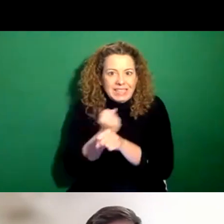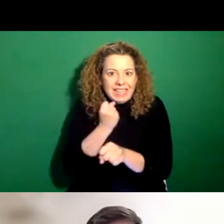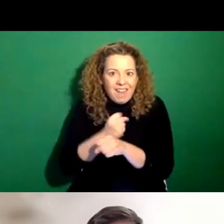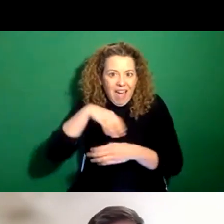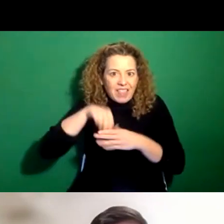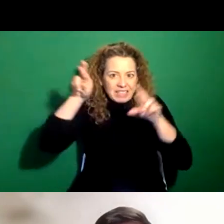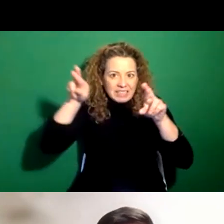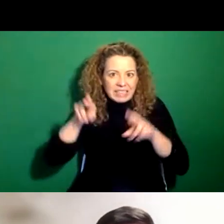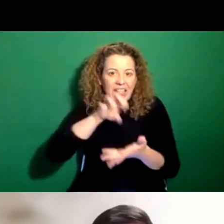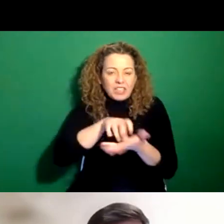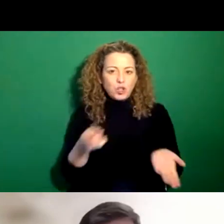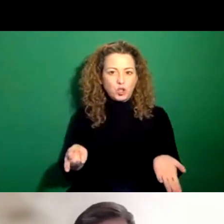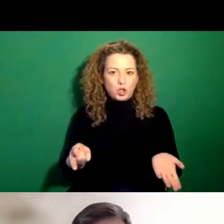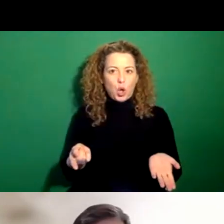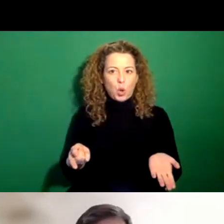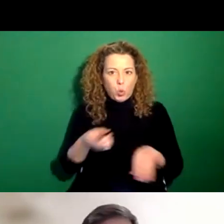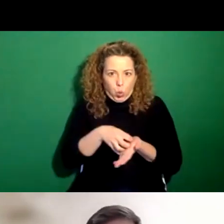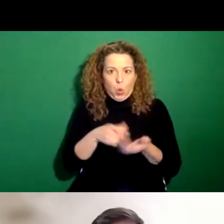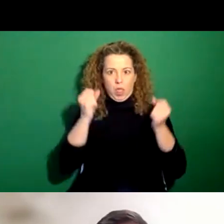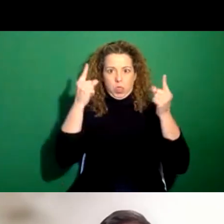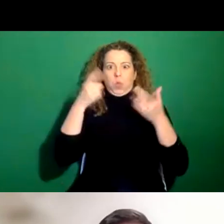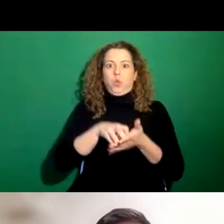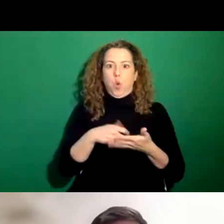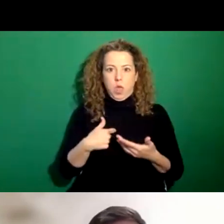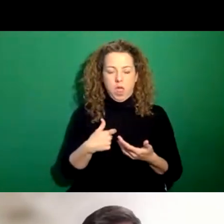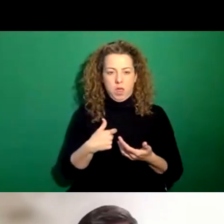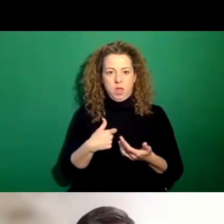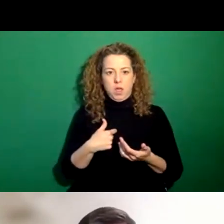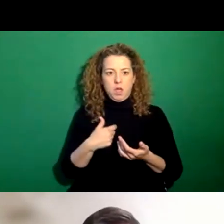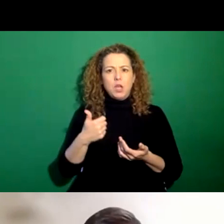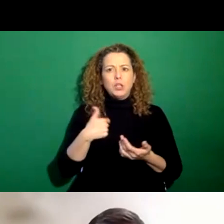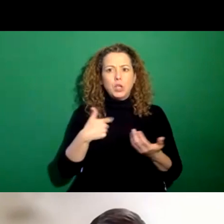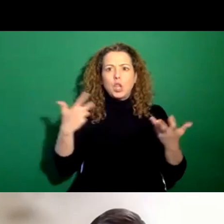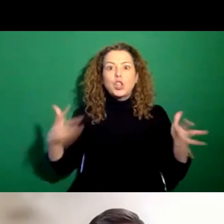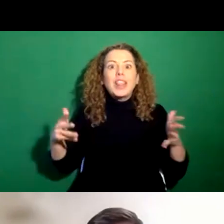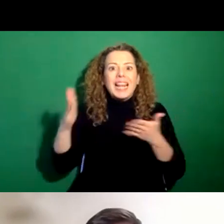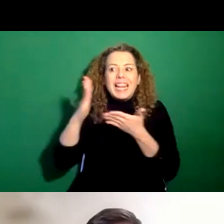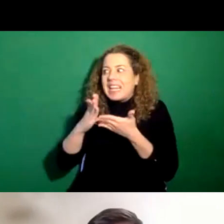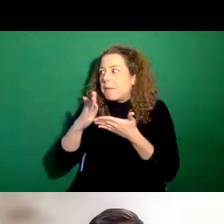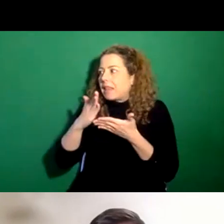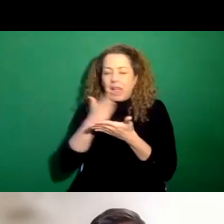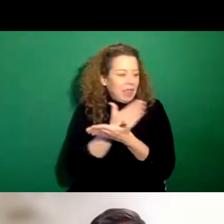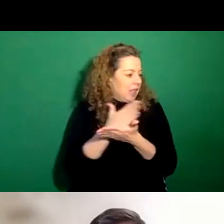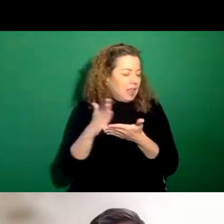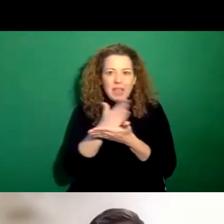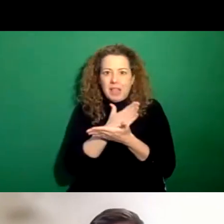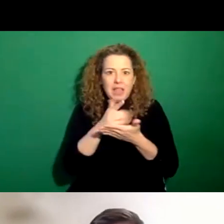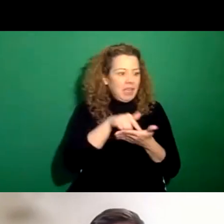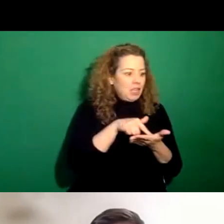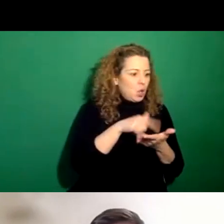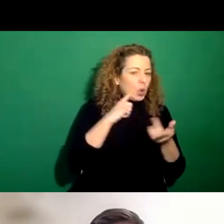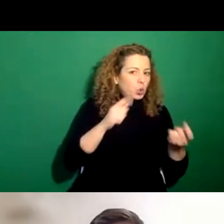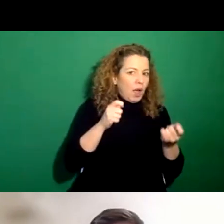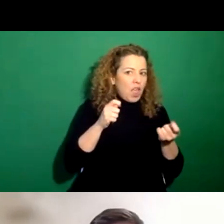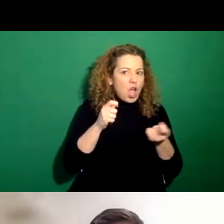centros residenciales. Claro, y lógicamente sí. salen esas dudas problema... que estoy diciendo yo de dónde está la barrera de lo que es sujeción y lo